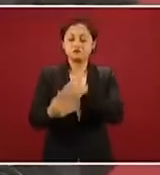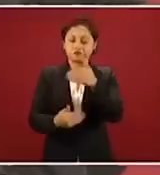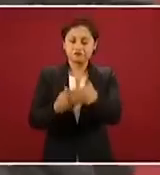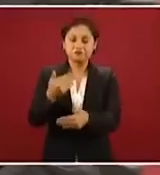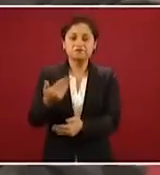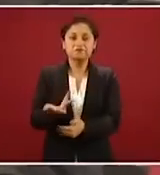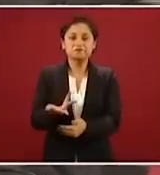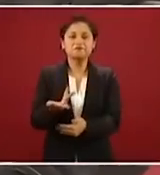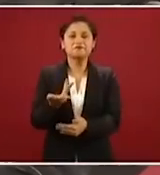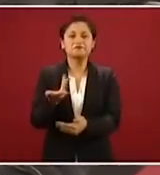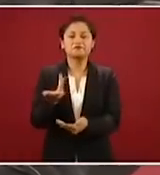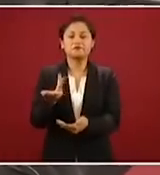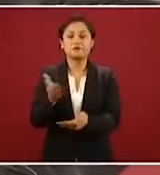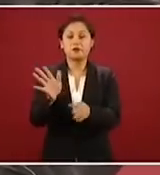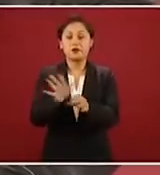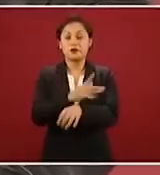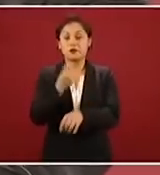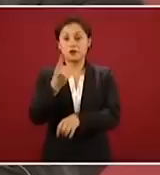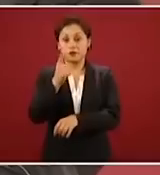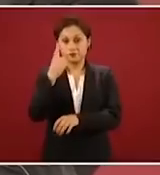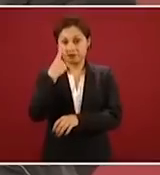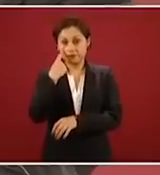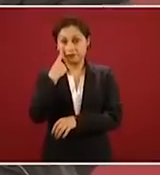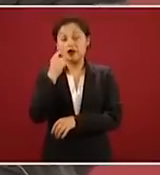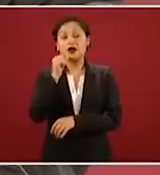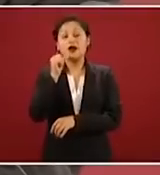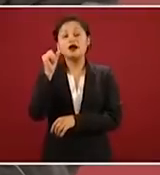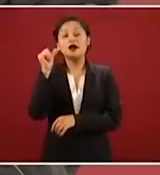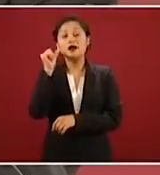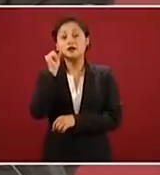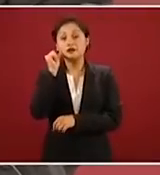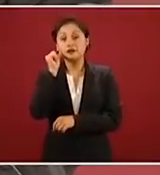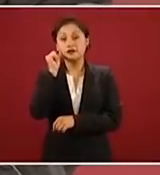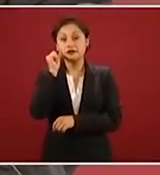porque ayer mismo uno